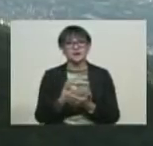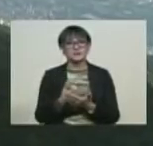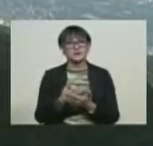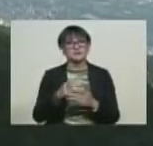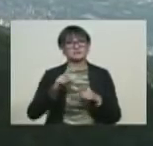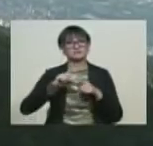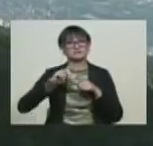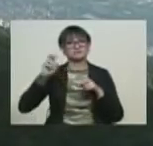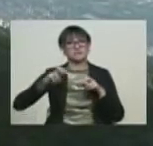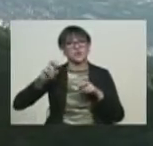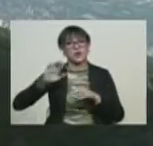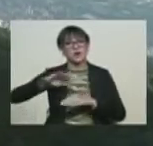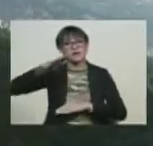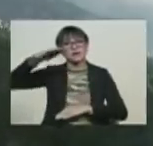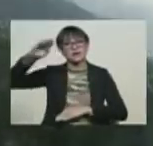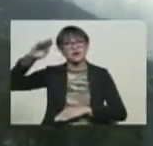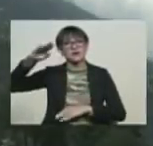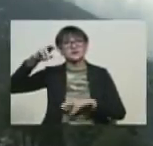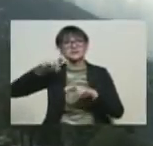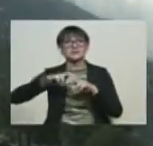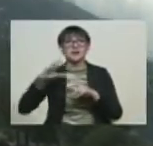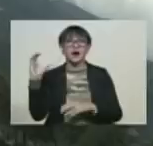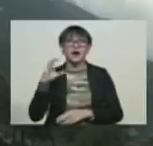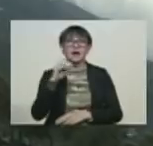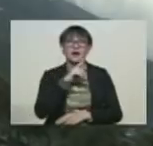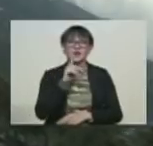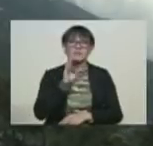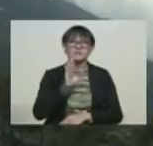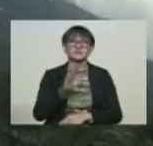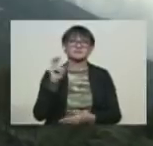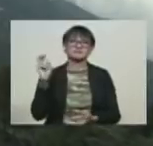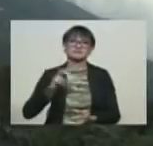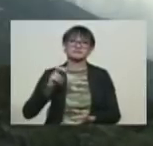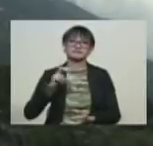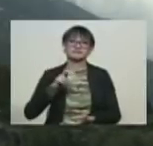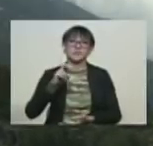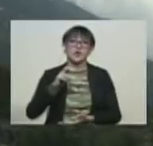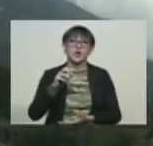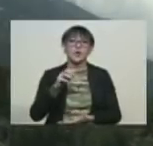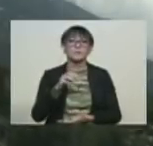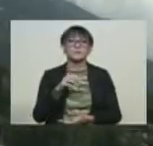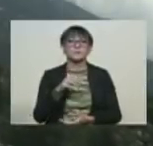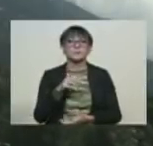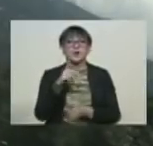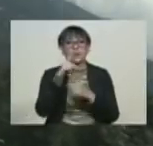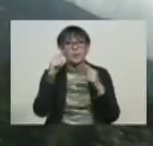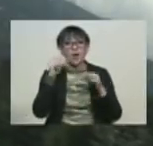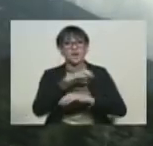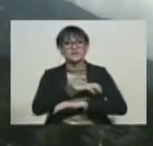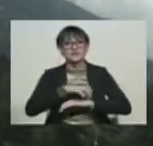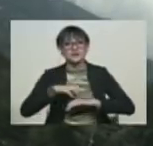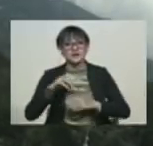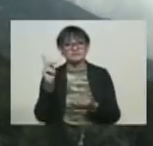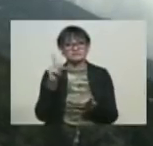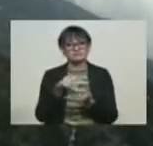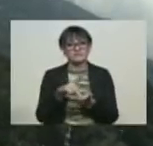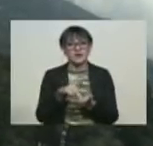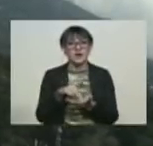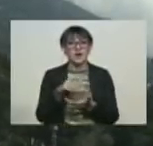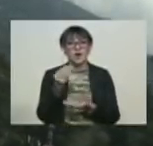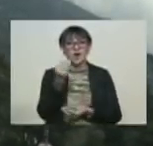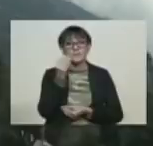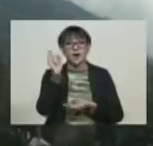Naiguatá, hasta la Silla de Caracas, caminar por Boca de Tigre, ir y comer todos los días